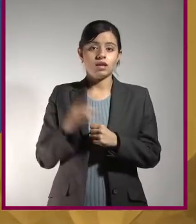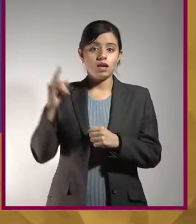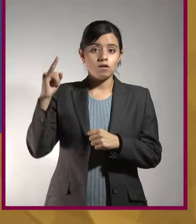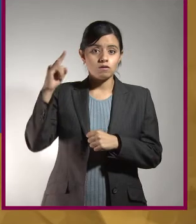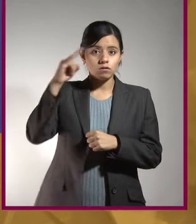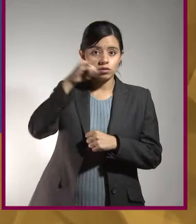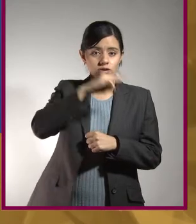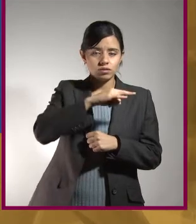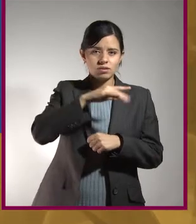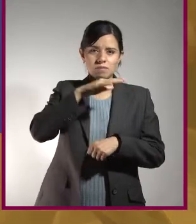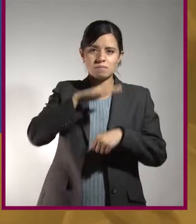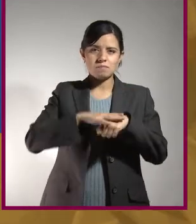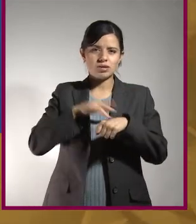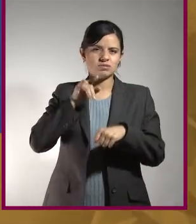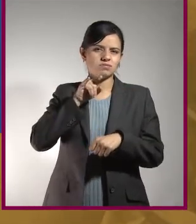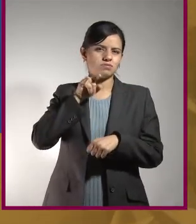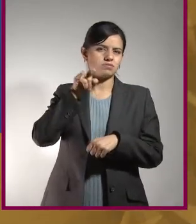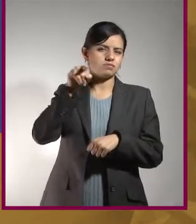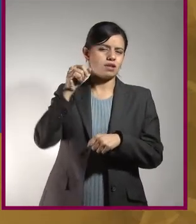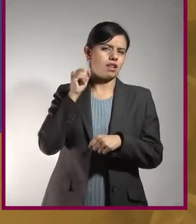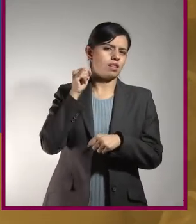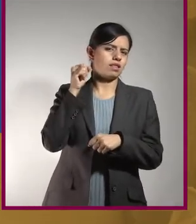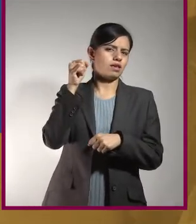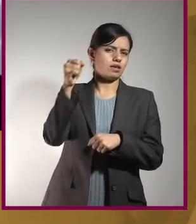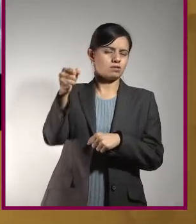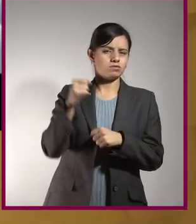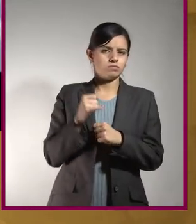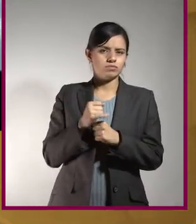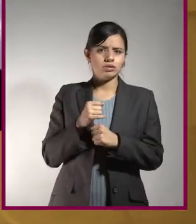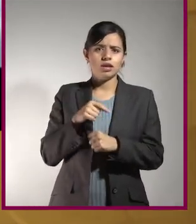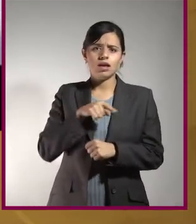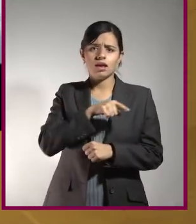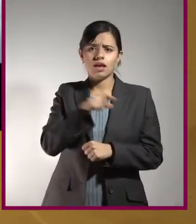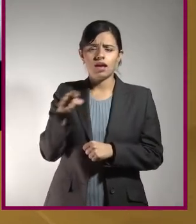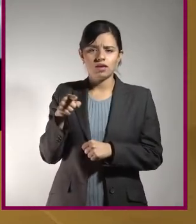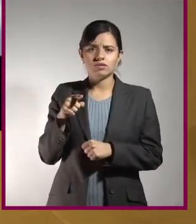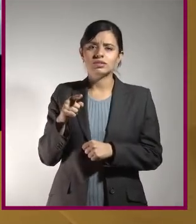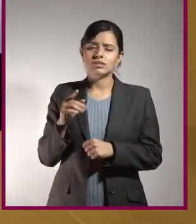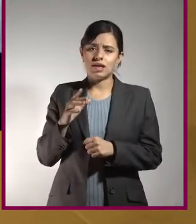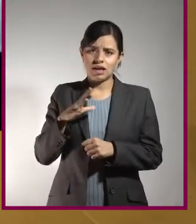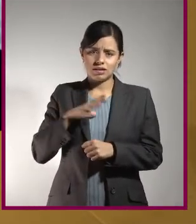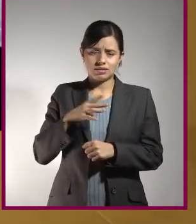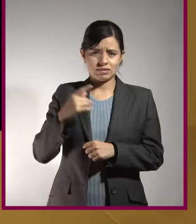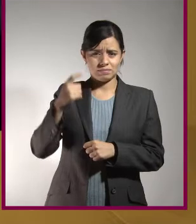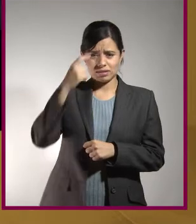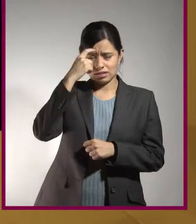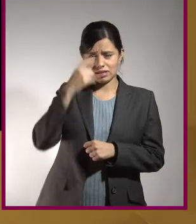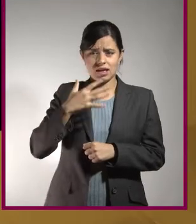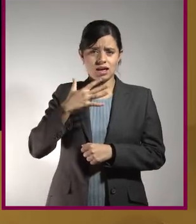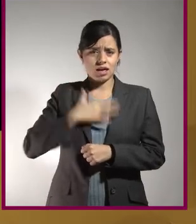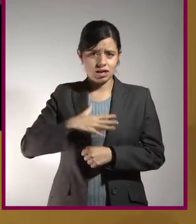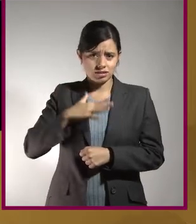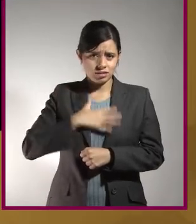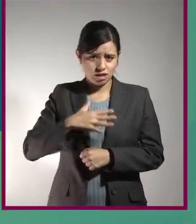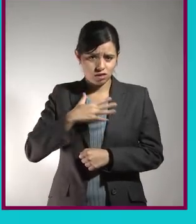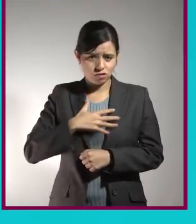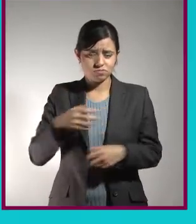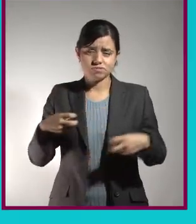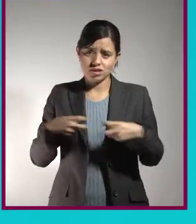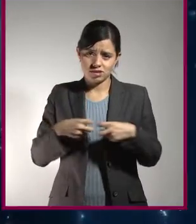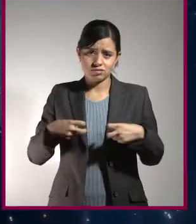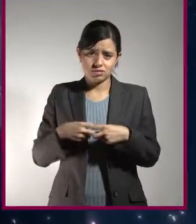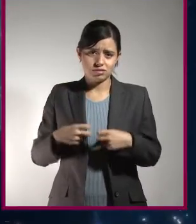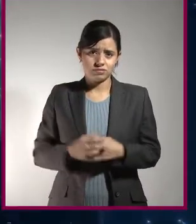vuelos empezaron a ser más altos y largos, los pilotos empezaron a manifestar graves cuadros de cansancio y estrés.